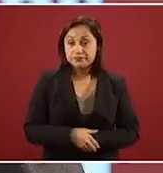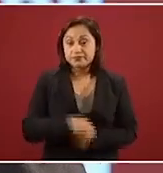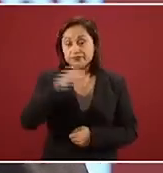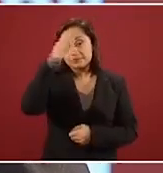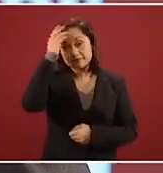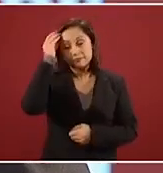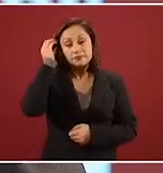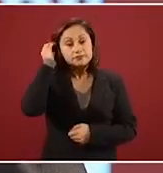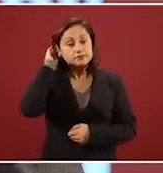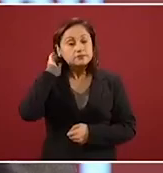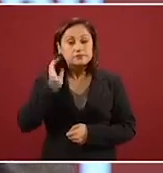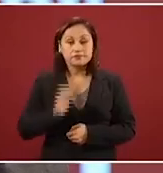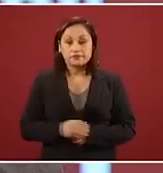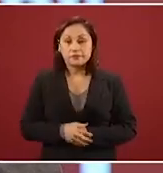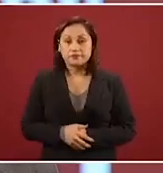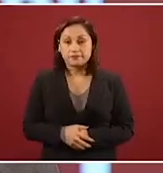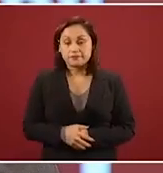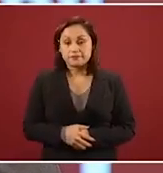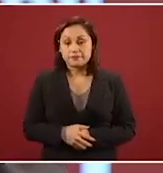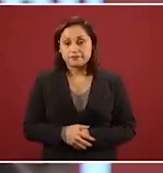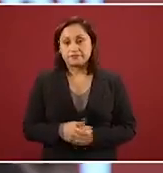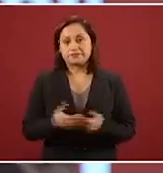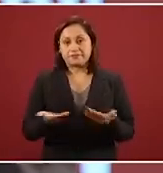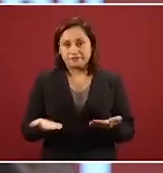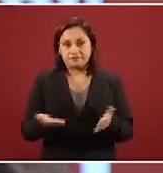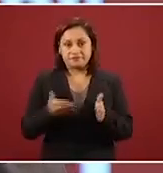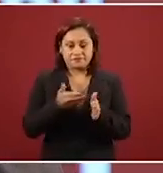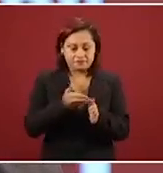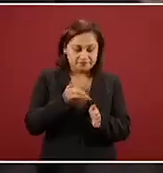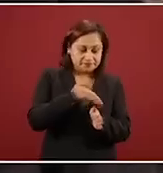Entonces, sí hay un cambio,